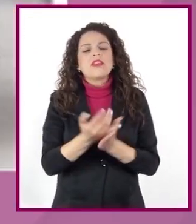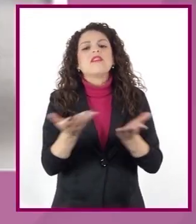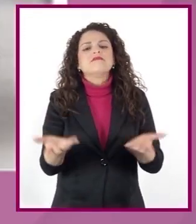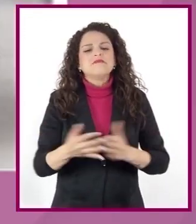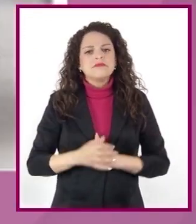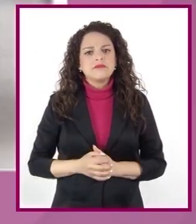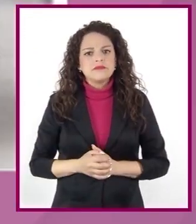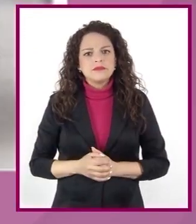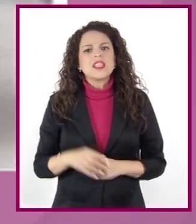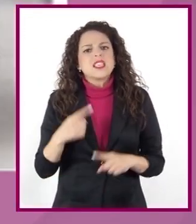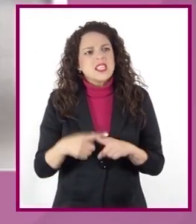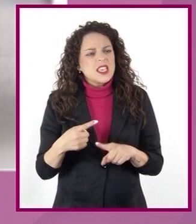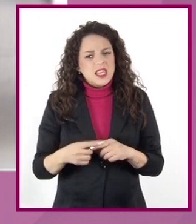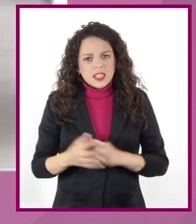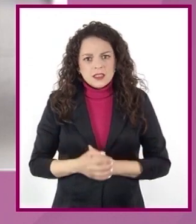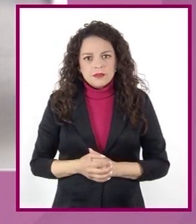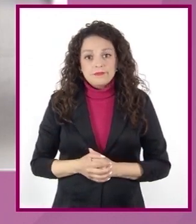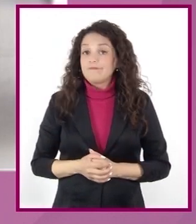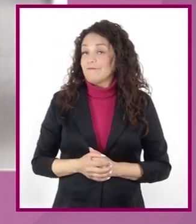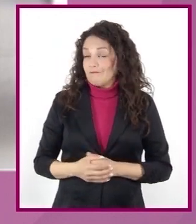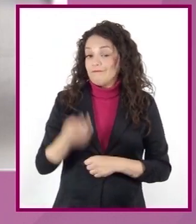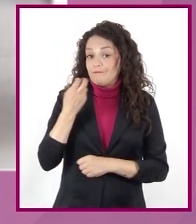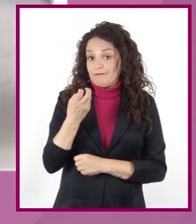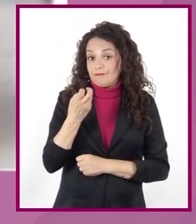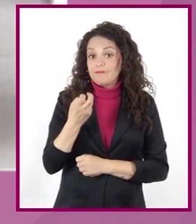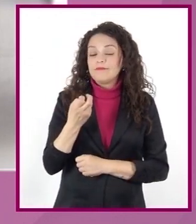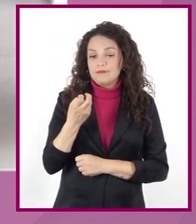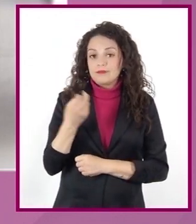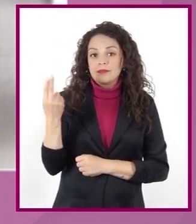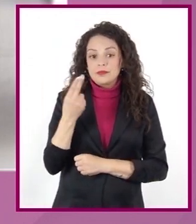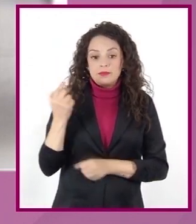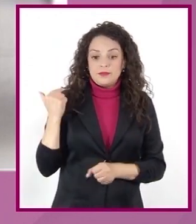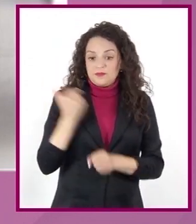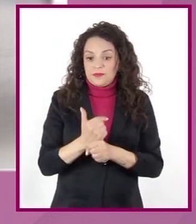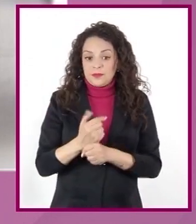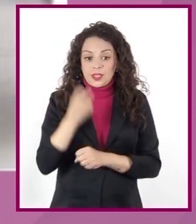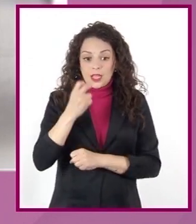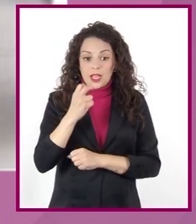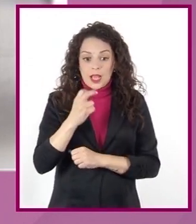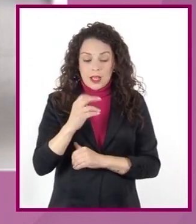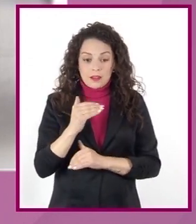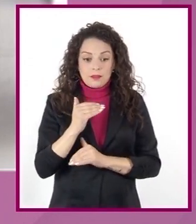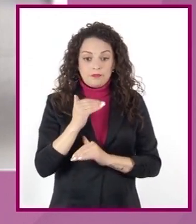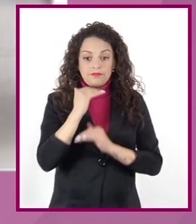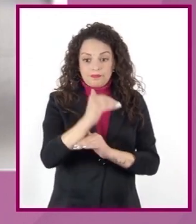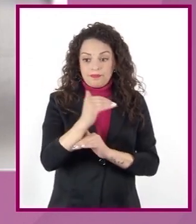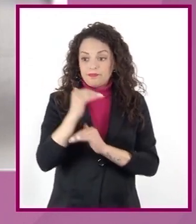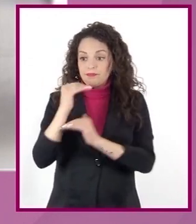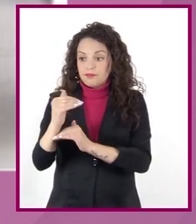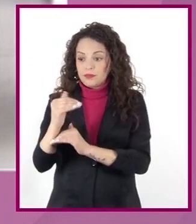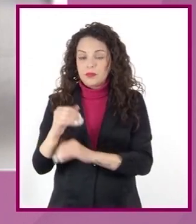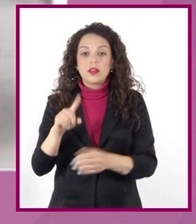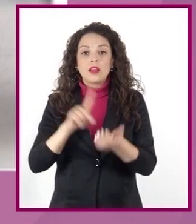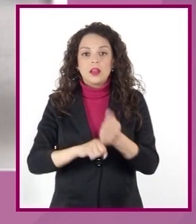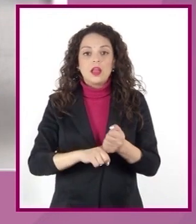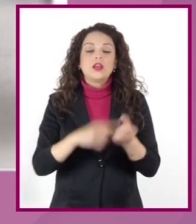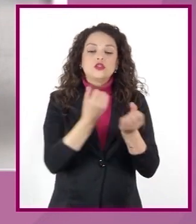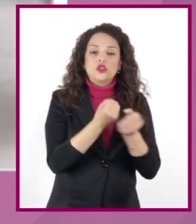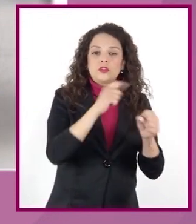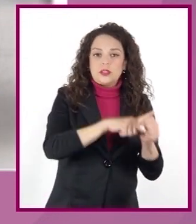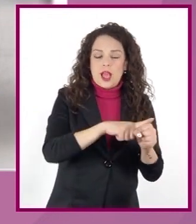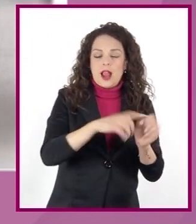Es probable que identifiquen que algunos de estos límites se relacionan con las condiciones sociales. Por